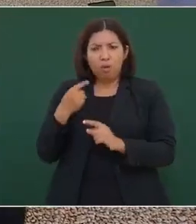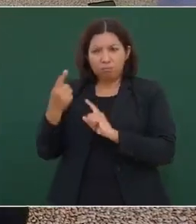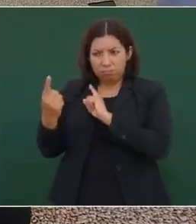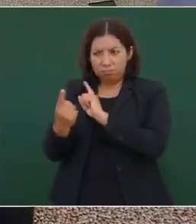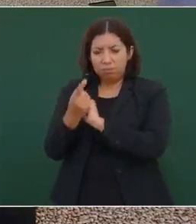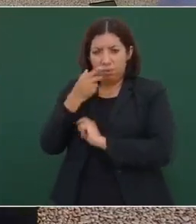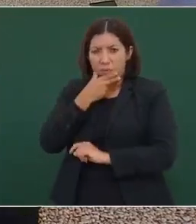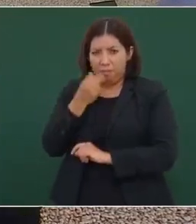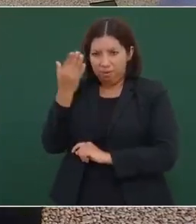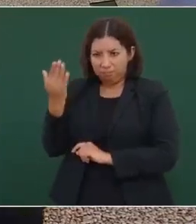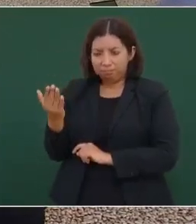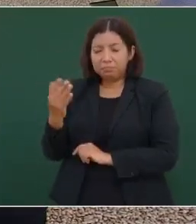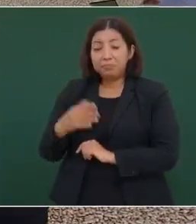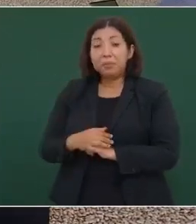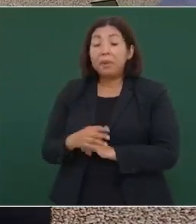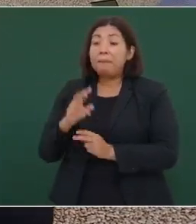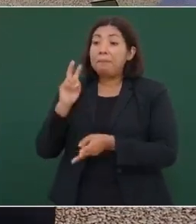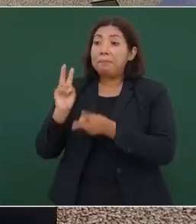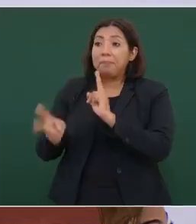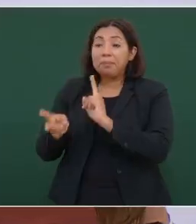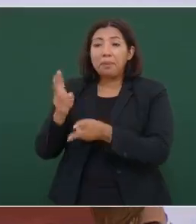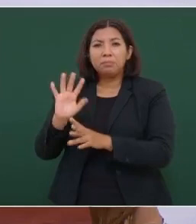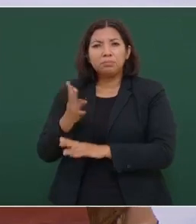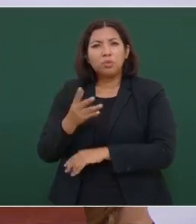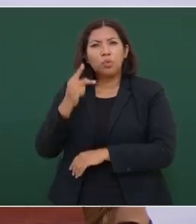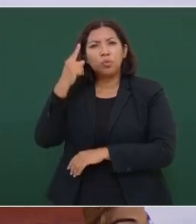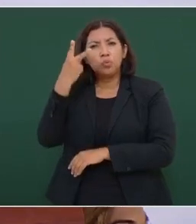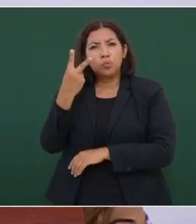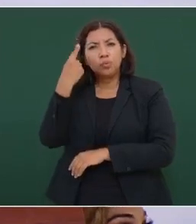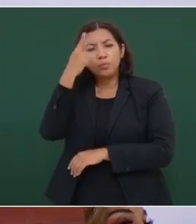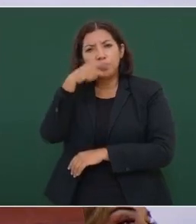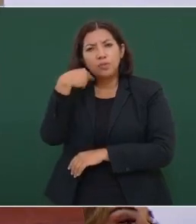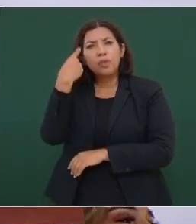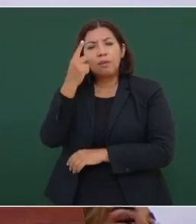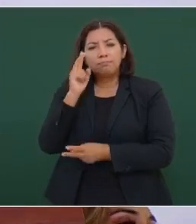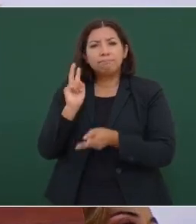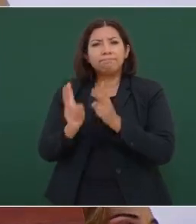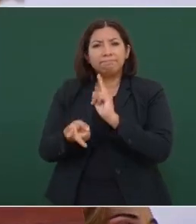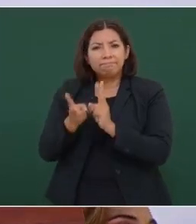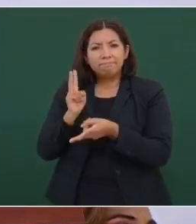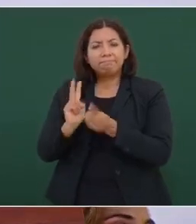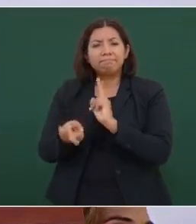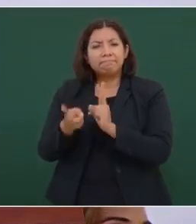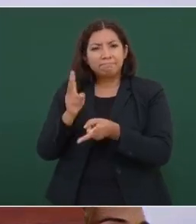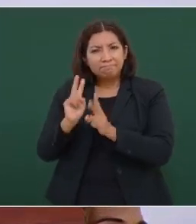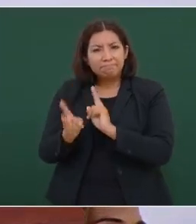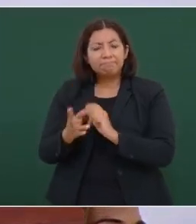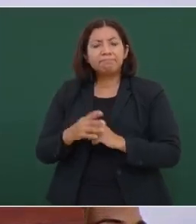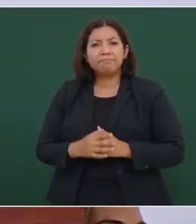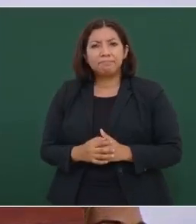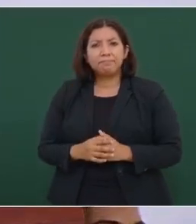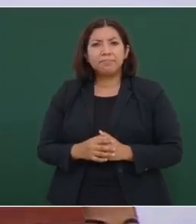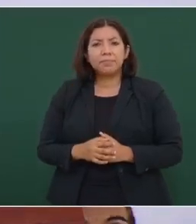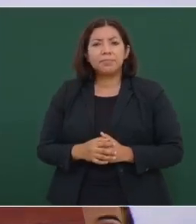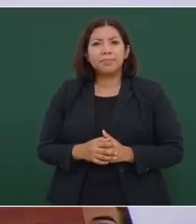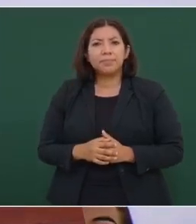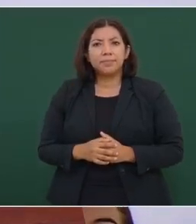al inicio juntos y luego ya